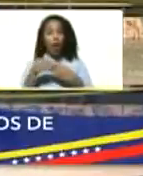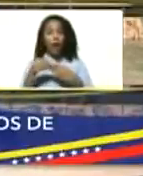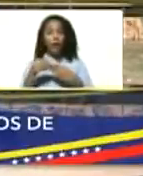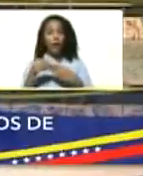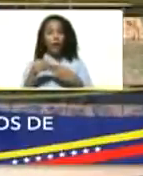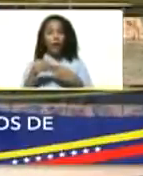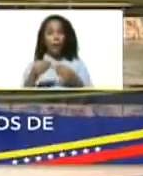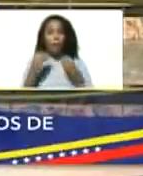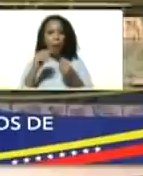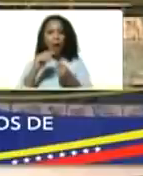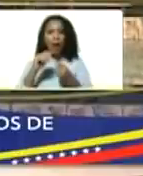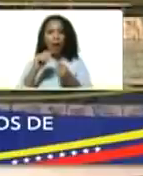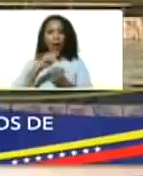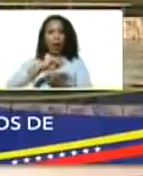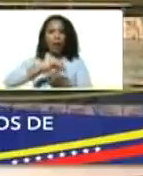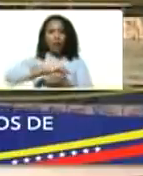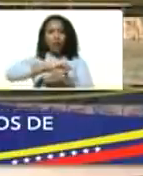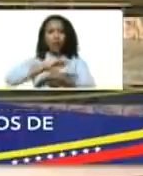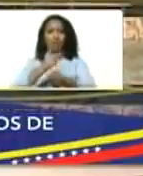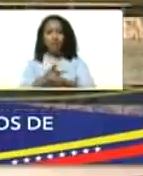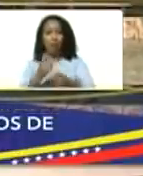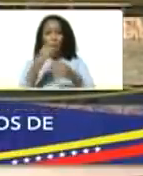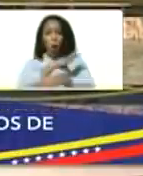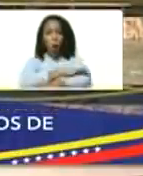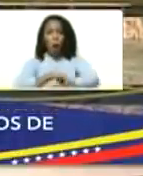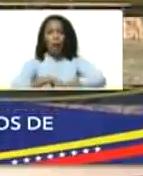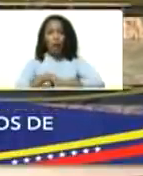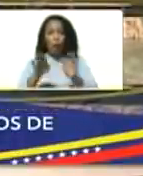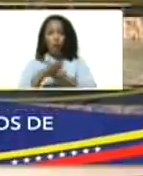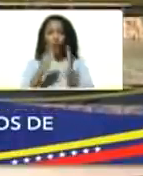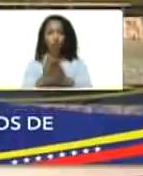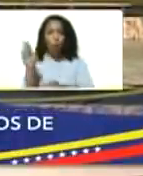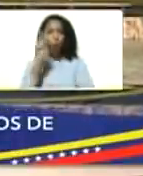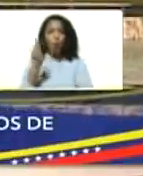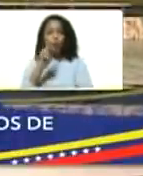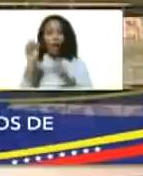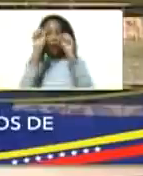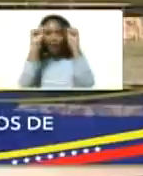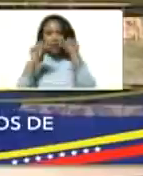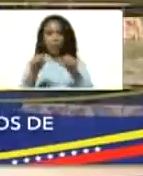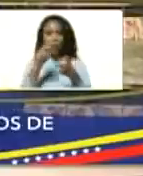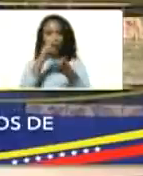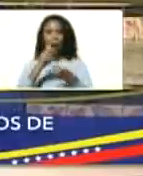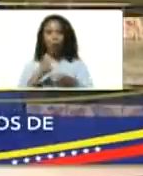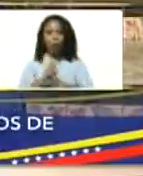torcerle los brazos al mundo y utilizan el sistema bancario